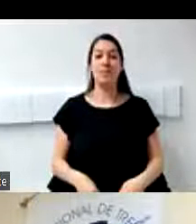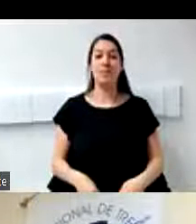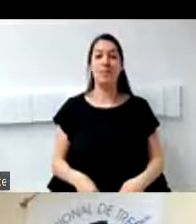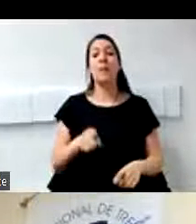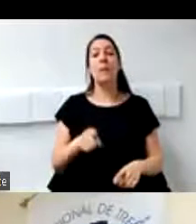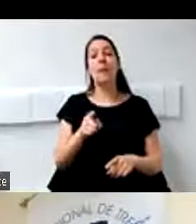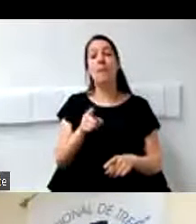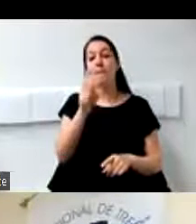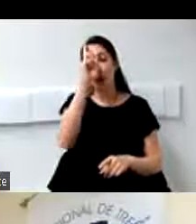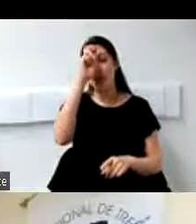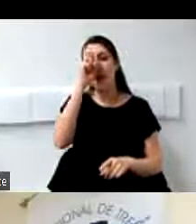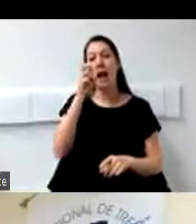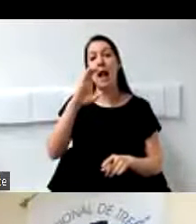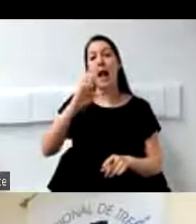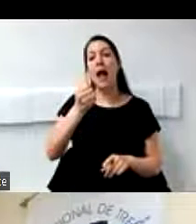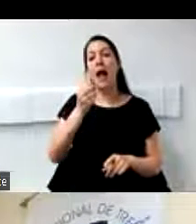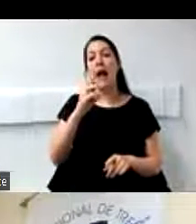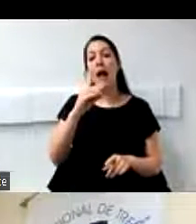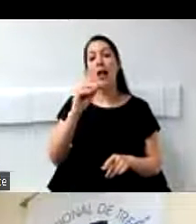Cardona, que está levantando la mano.